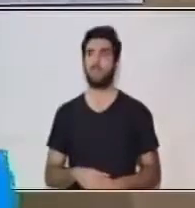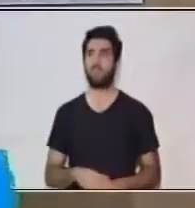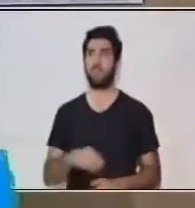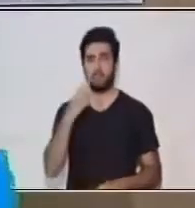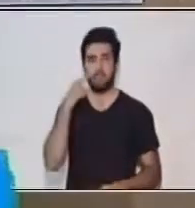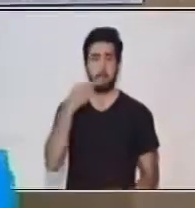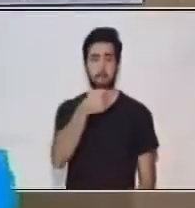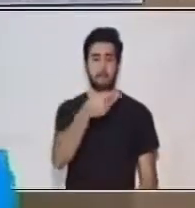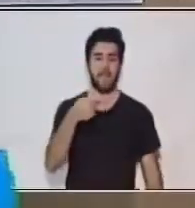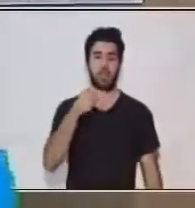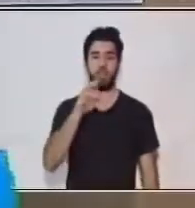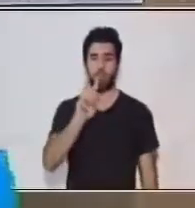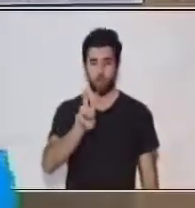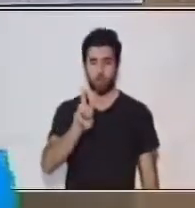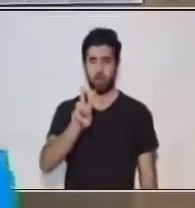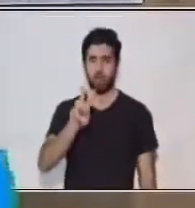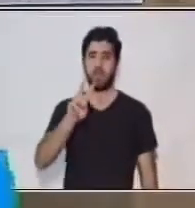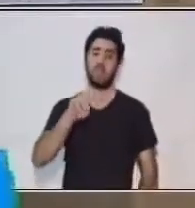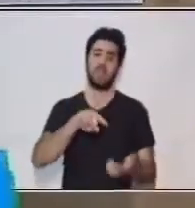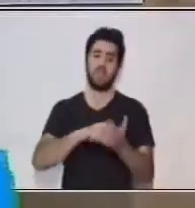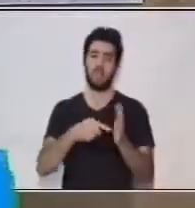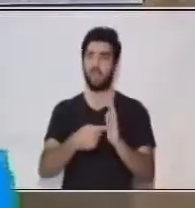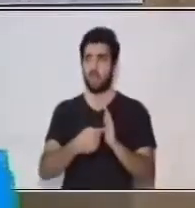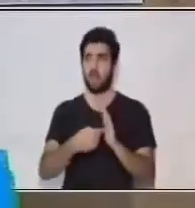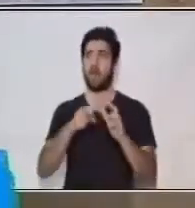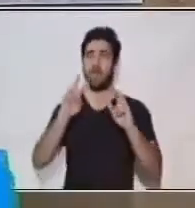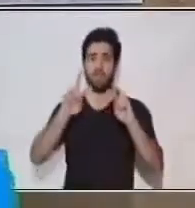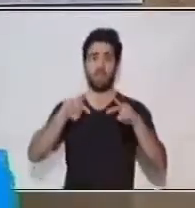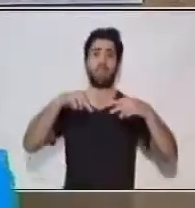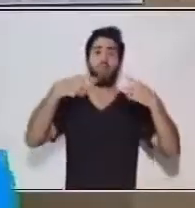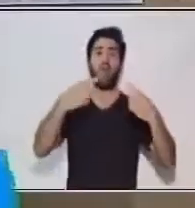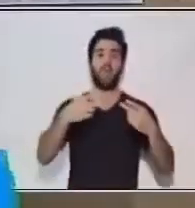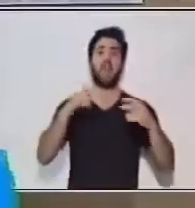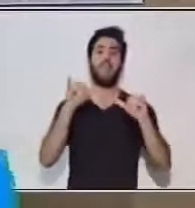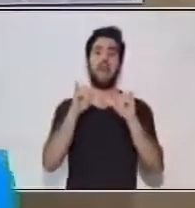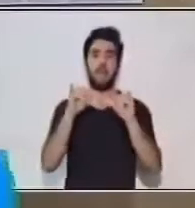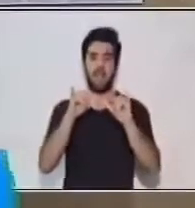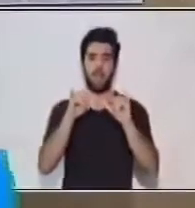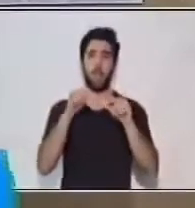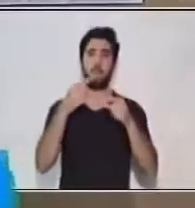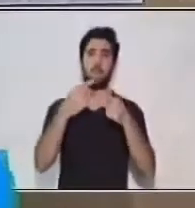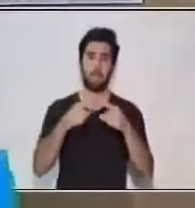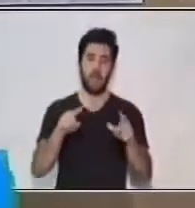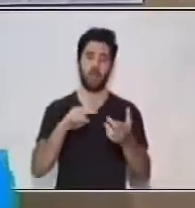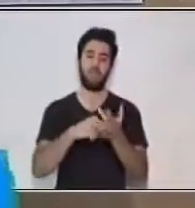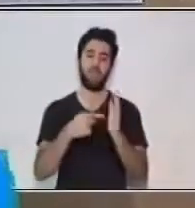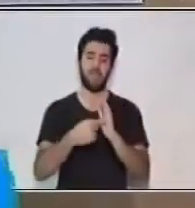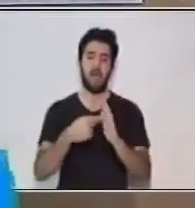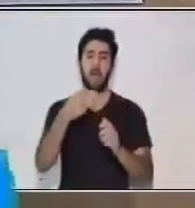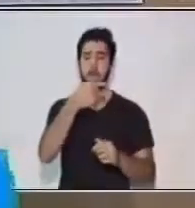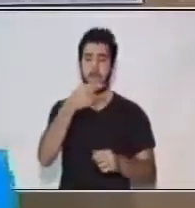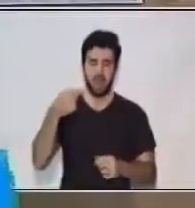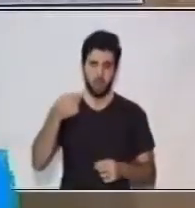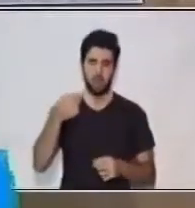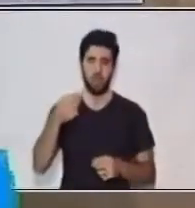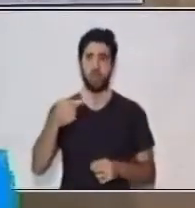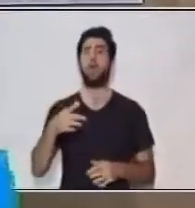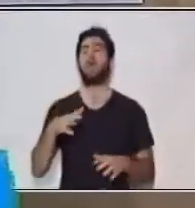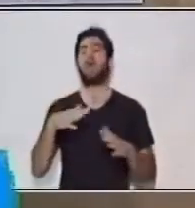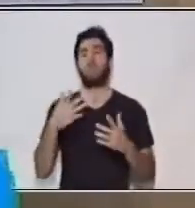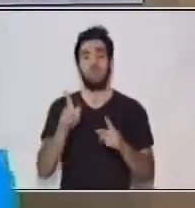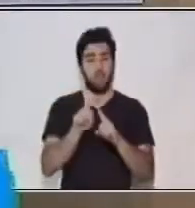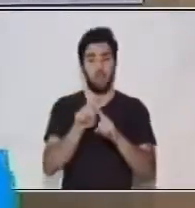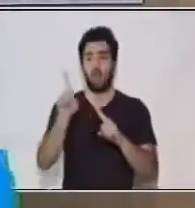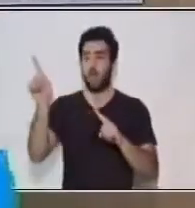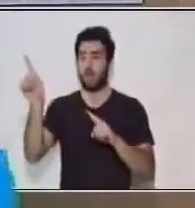2. Aumenta 2, o sea, se duplica su tamaño, pero tiene un Va a signo crecer. negativo. ¿Qué sucede con esto? Va a una